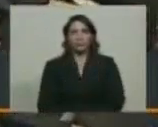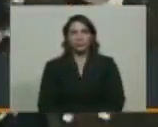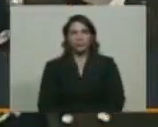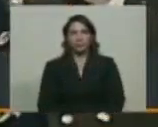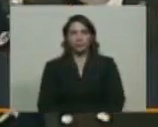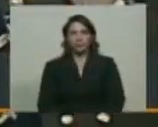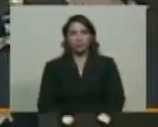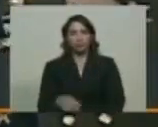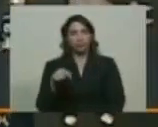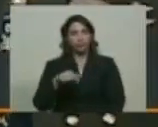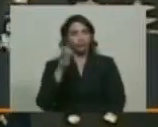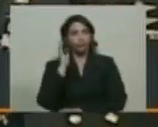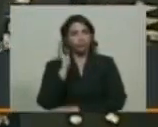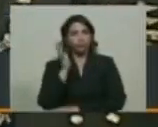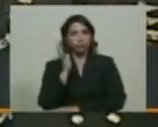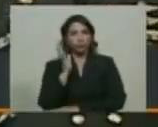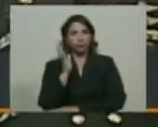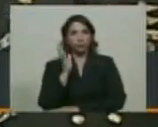Este acto,